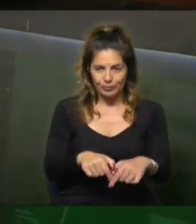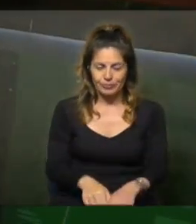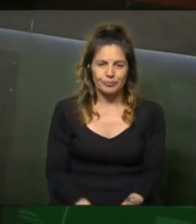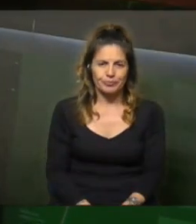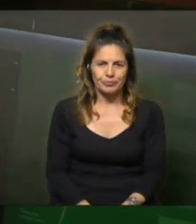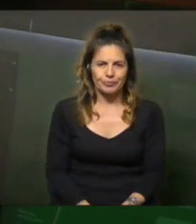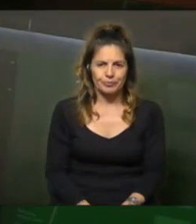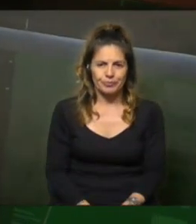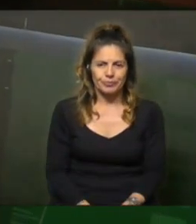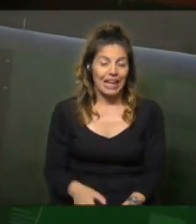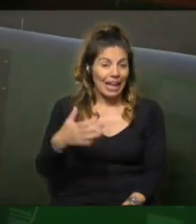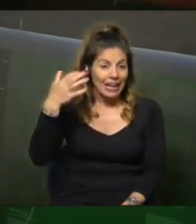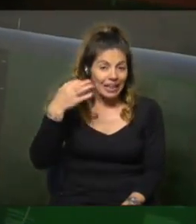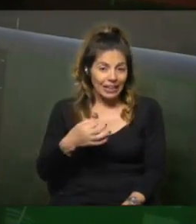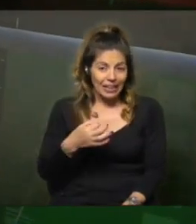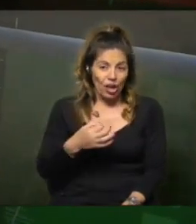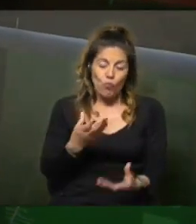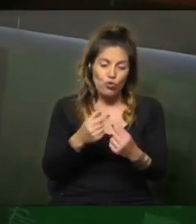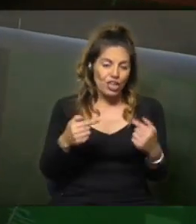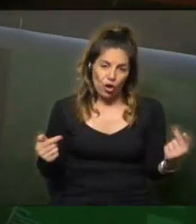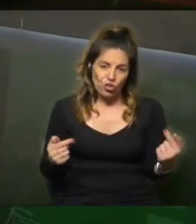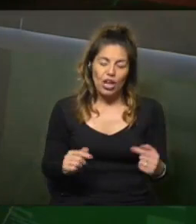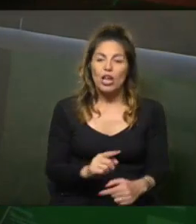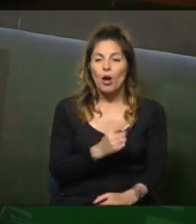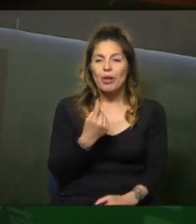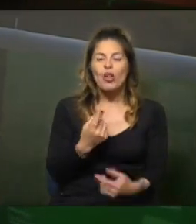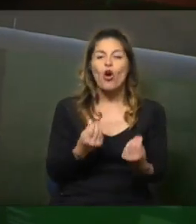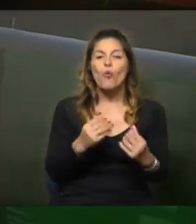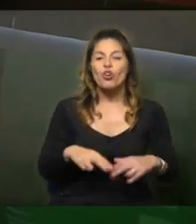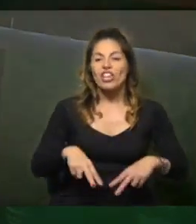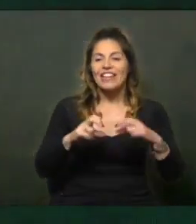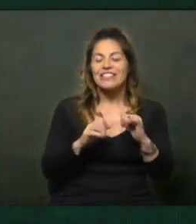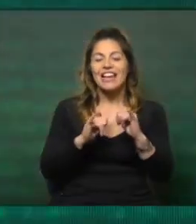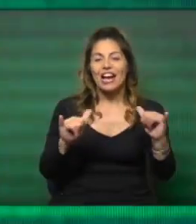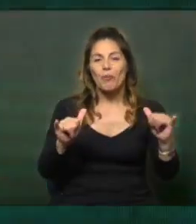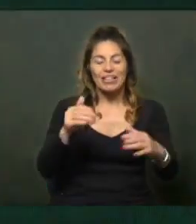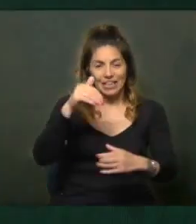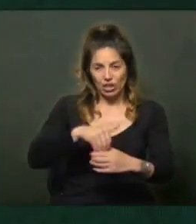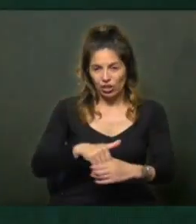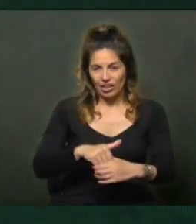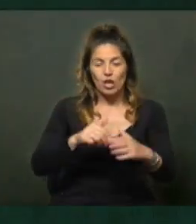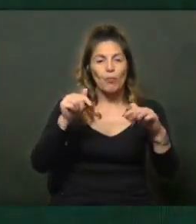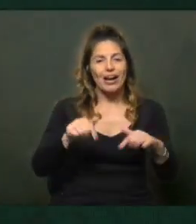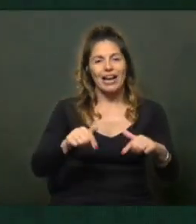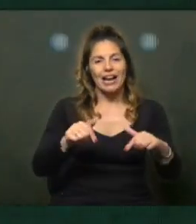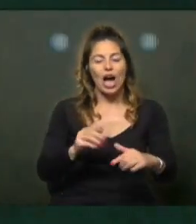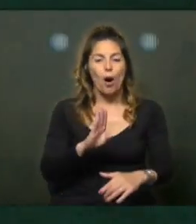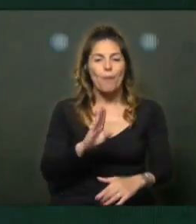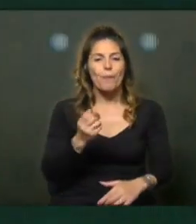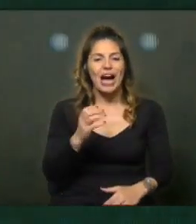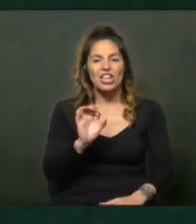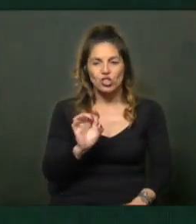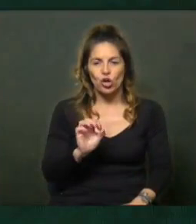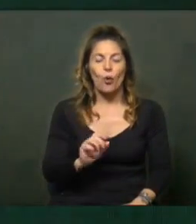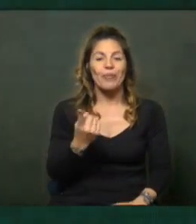Bueno creo que muchísimas cosas la primera es cómo se analizan las campañas electorales porque aquí tuvimos unas paso una